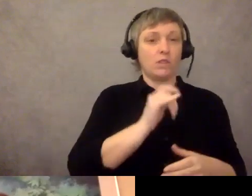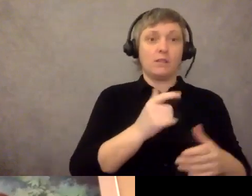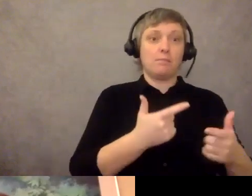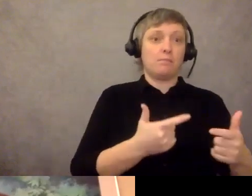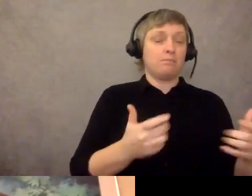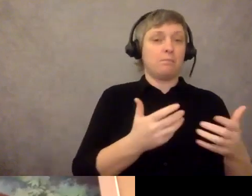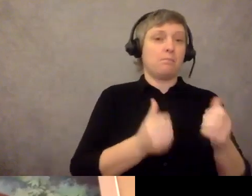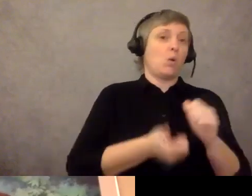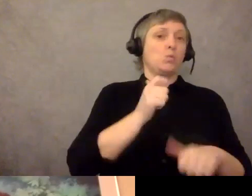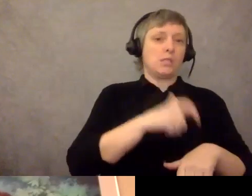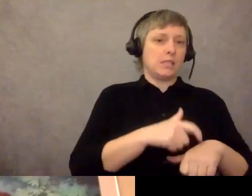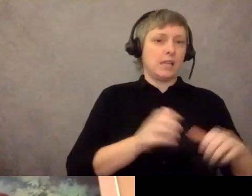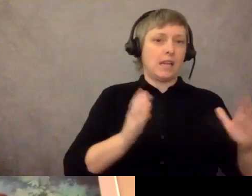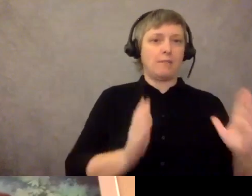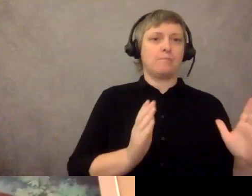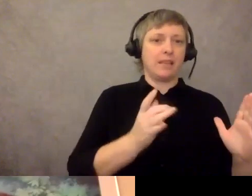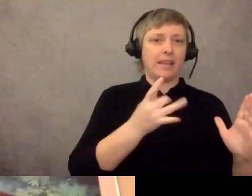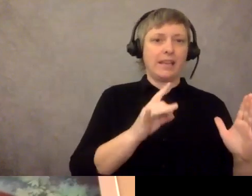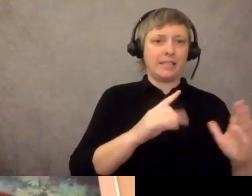la medida